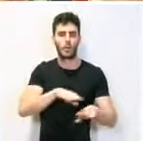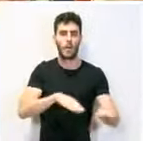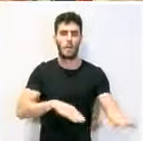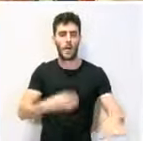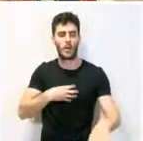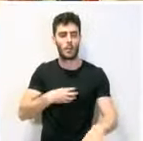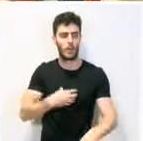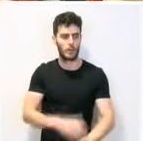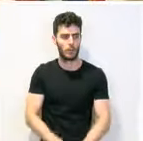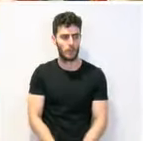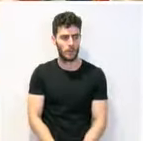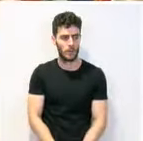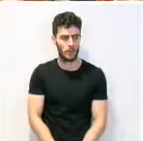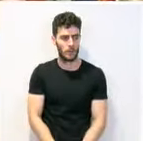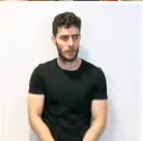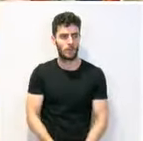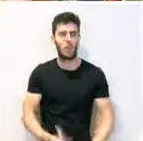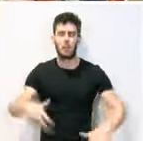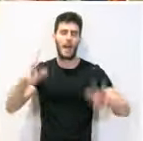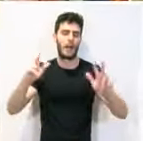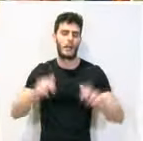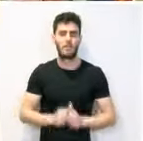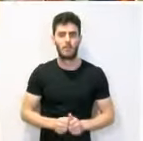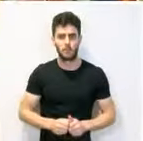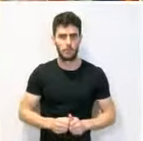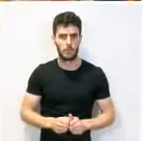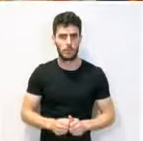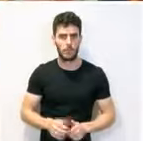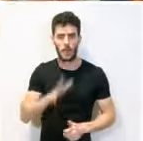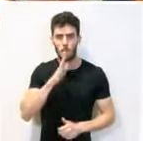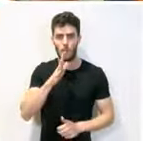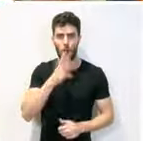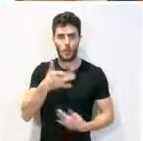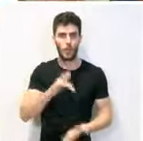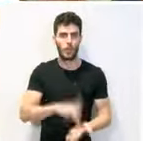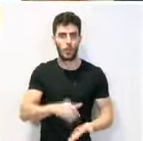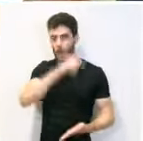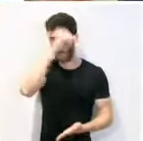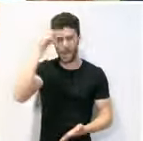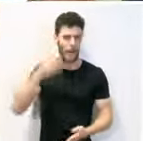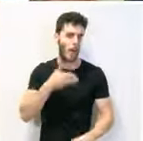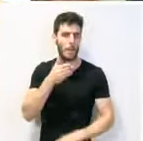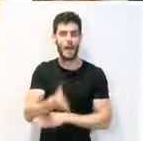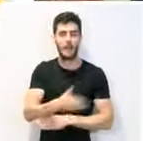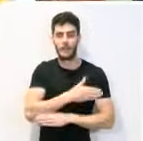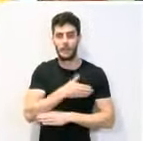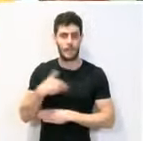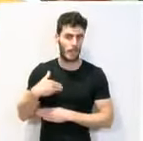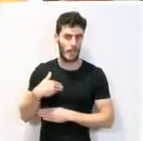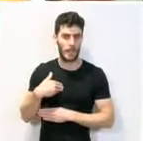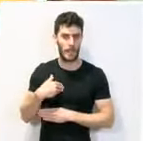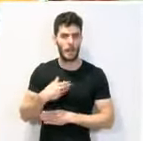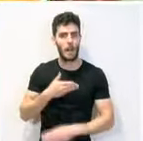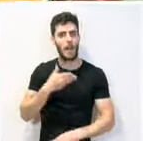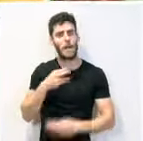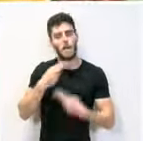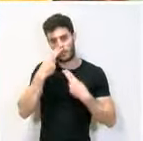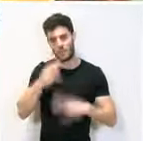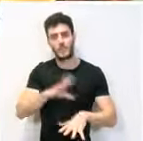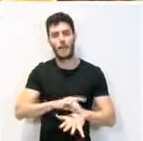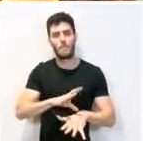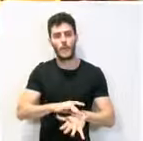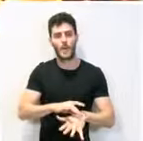coche allí donde nos da la gana, y cuando llegan en verano y quieren que les vea el médico con